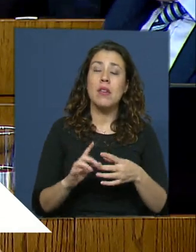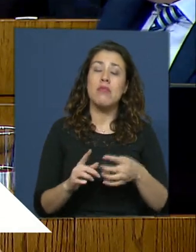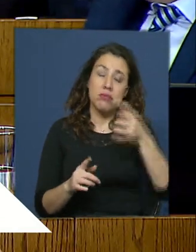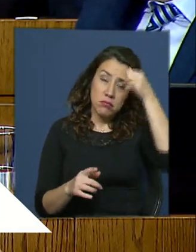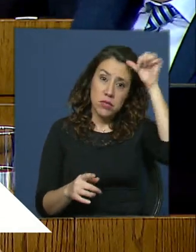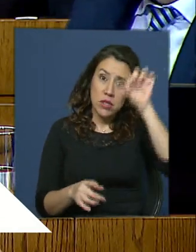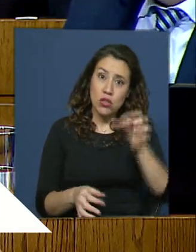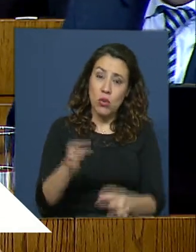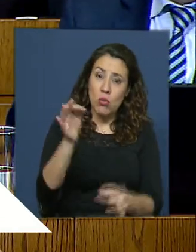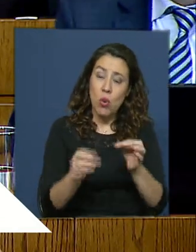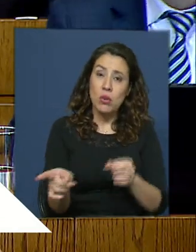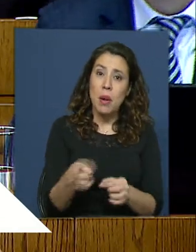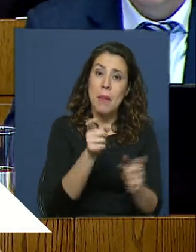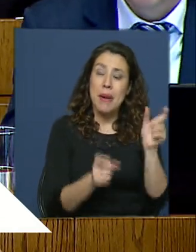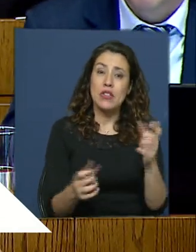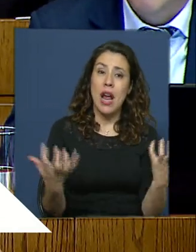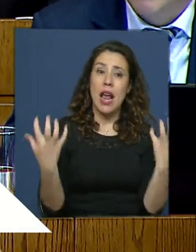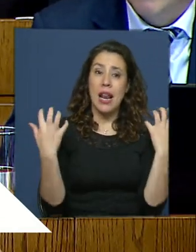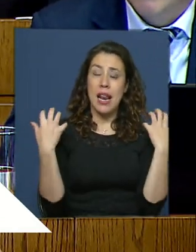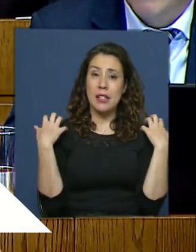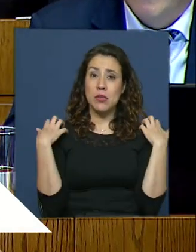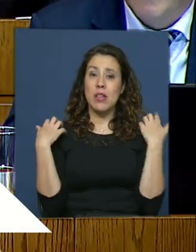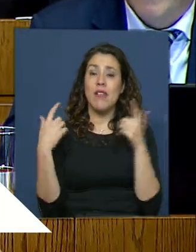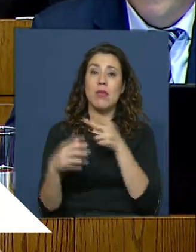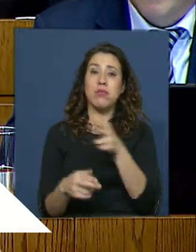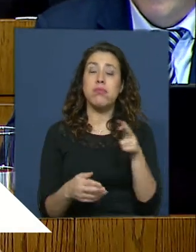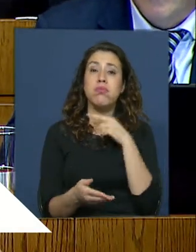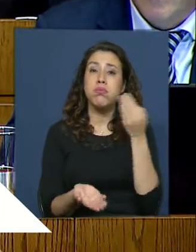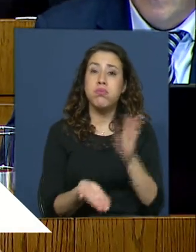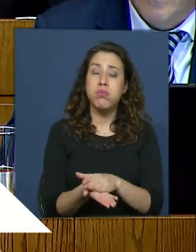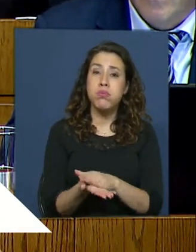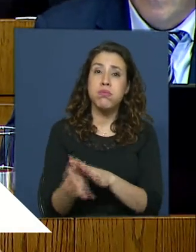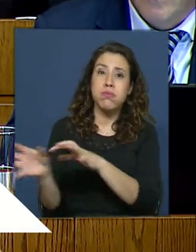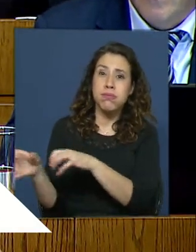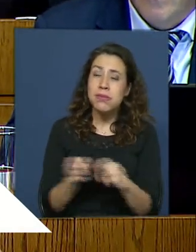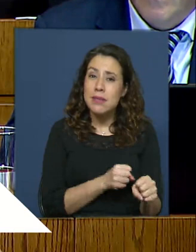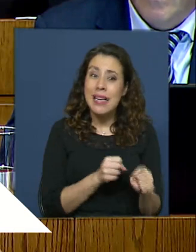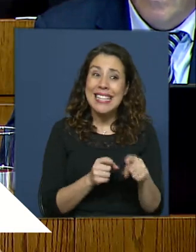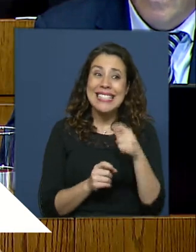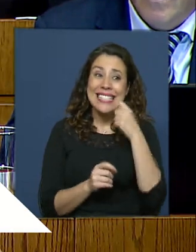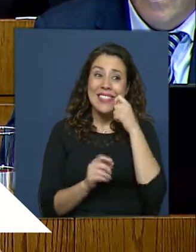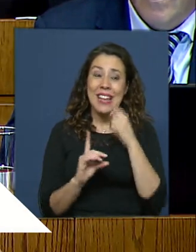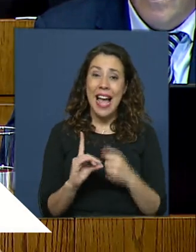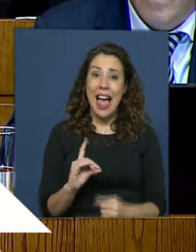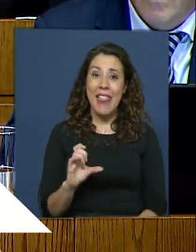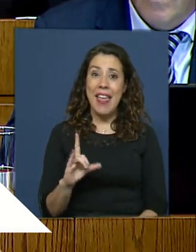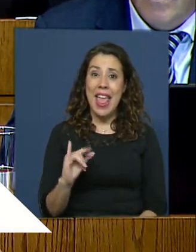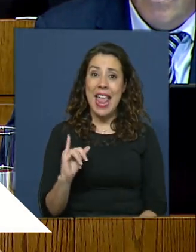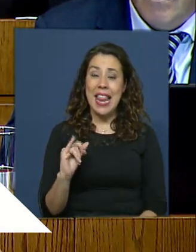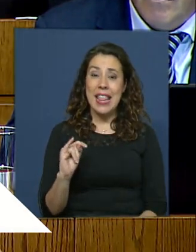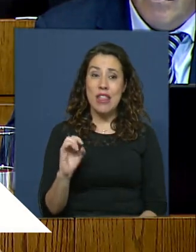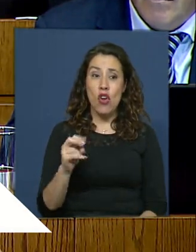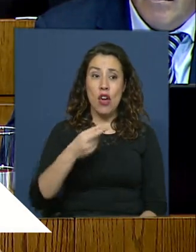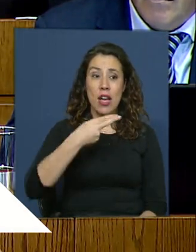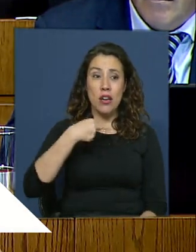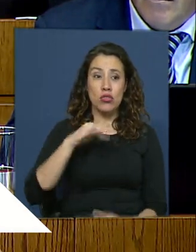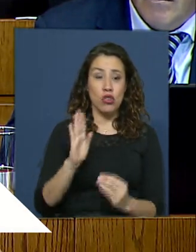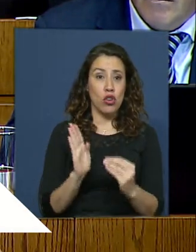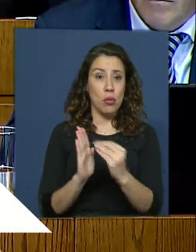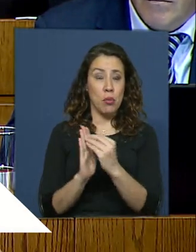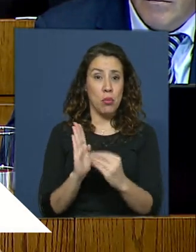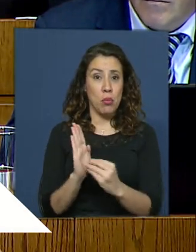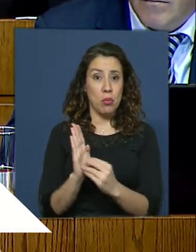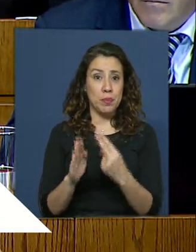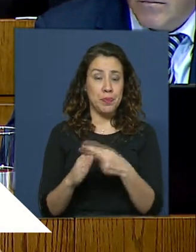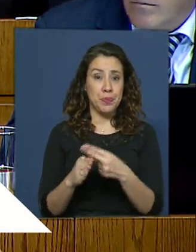juzgamiento y sanción de los responsables de estos crímenes. Eso es lo que constituye este delito que nosotros estamos tipificando,